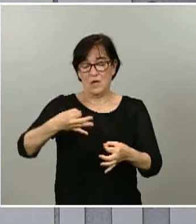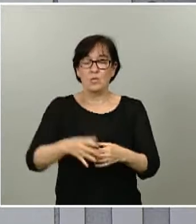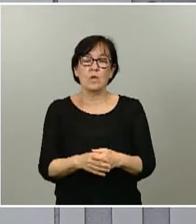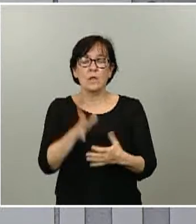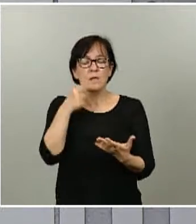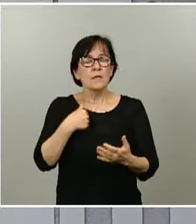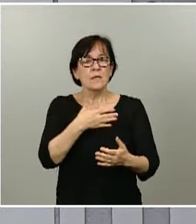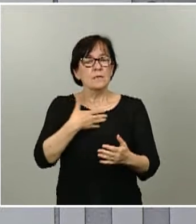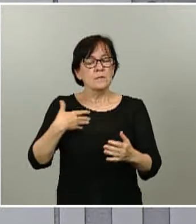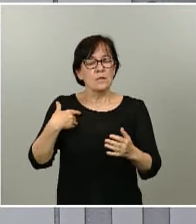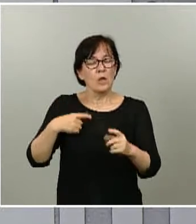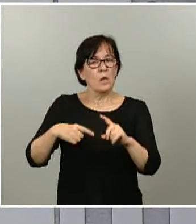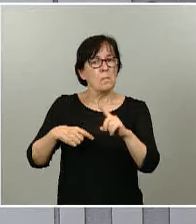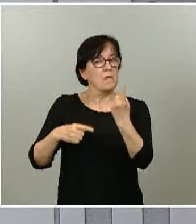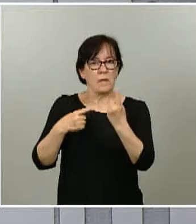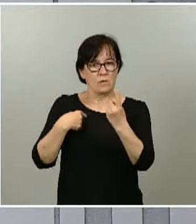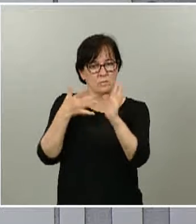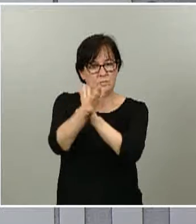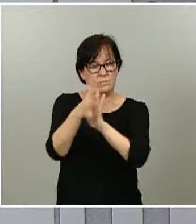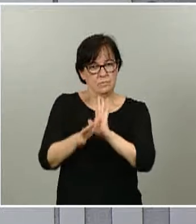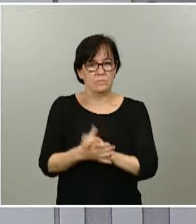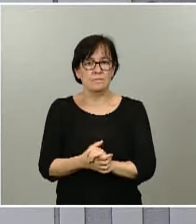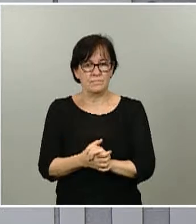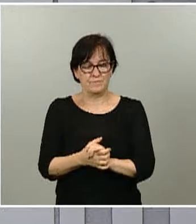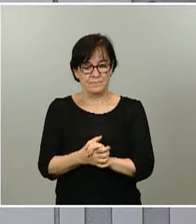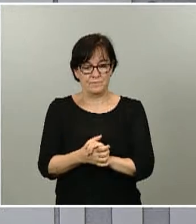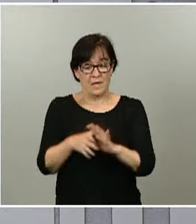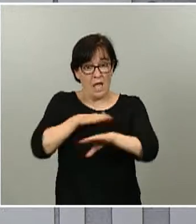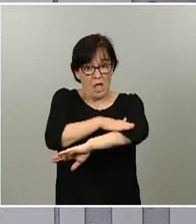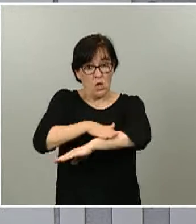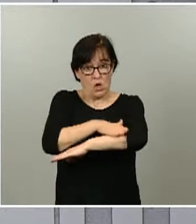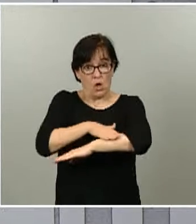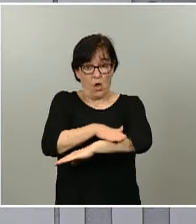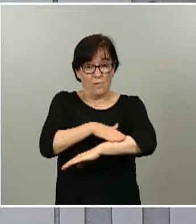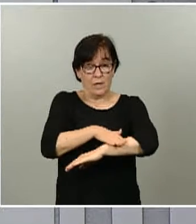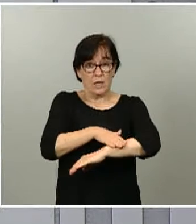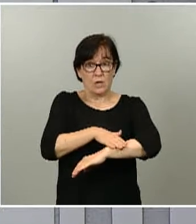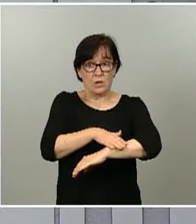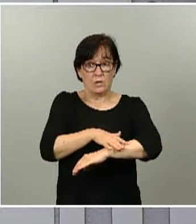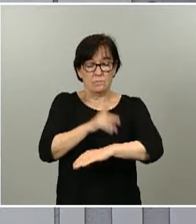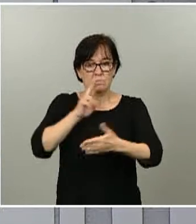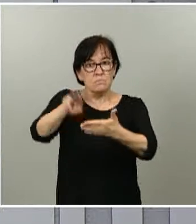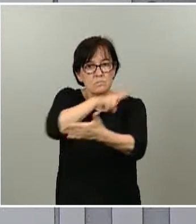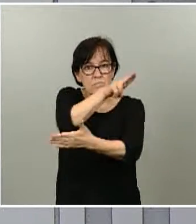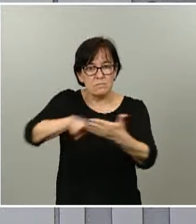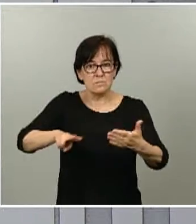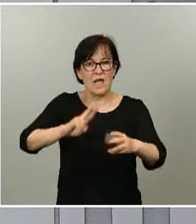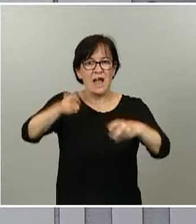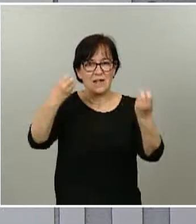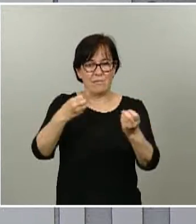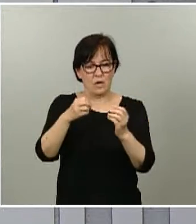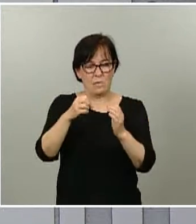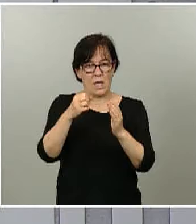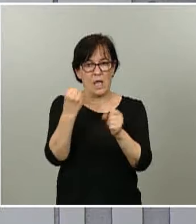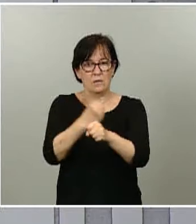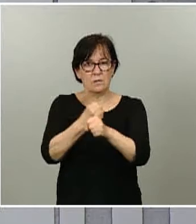lugar, que la acción de gobierno de la derogación de la reforma laboral se llama Estatuto